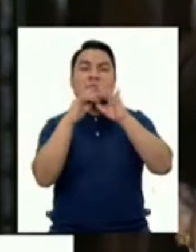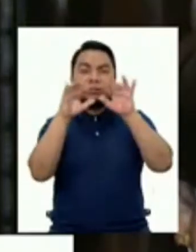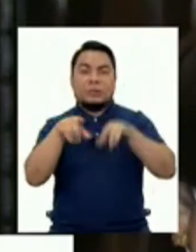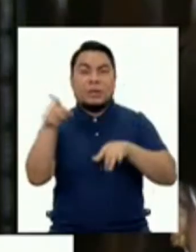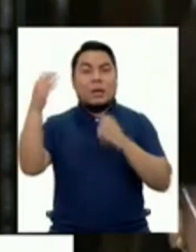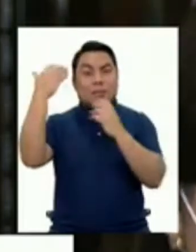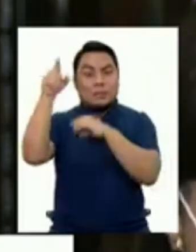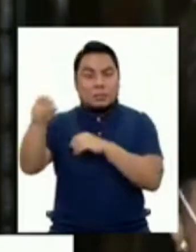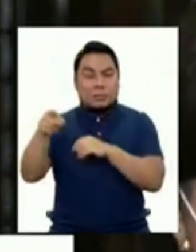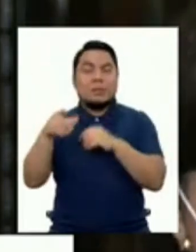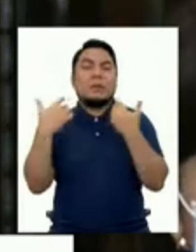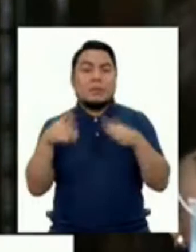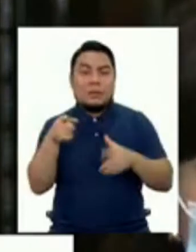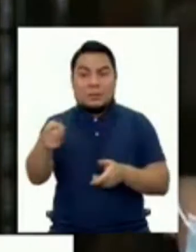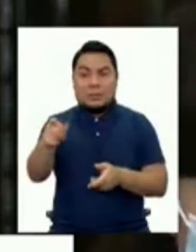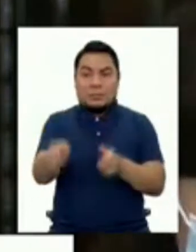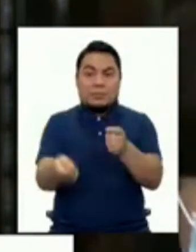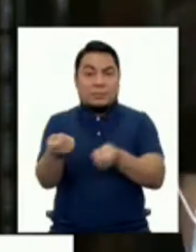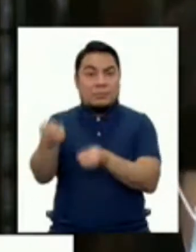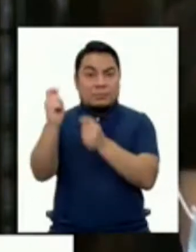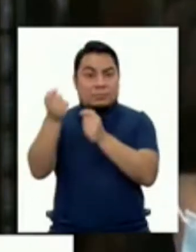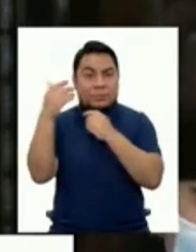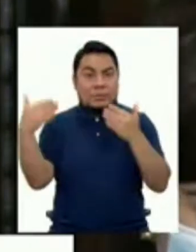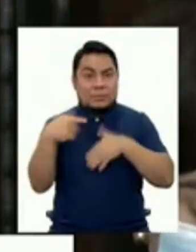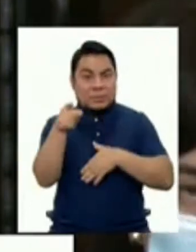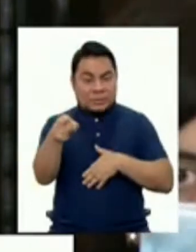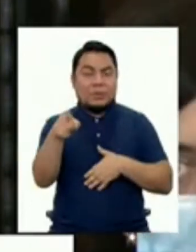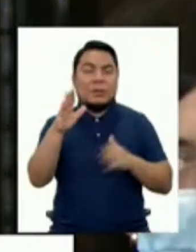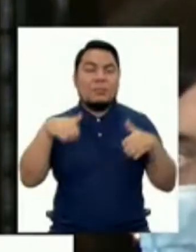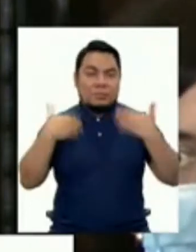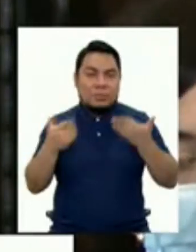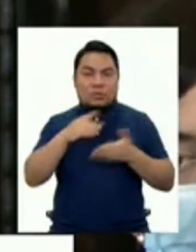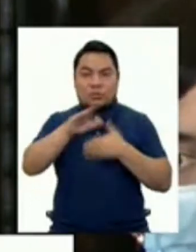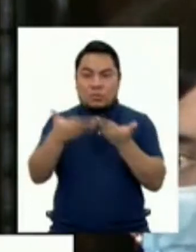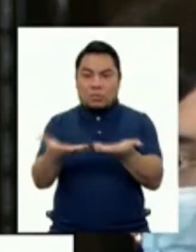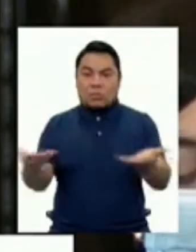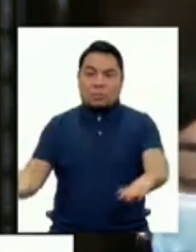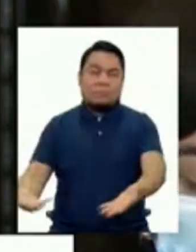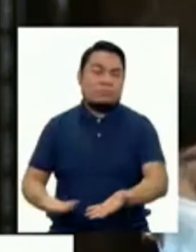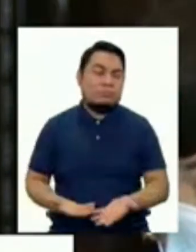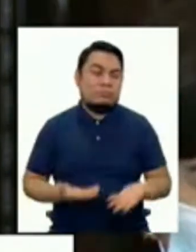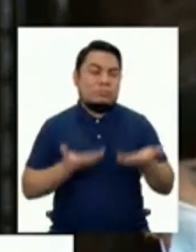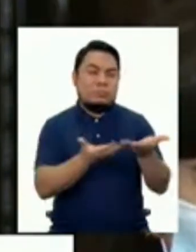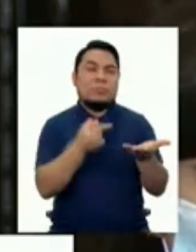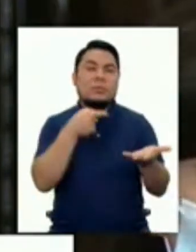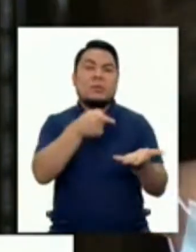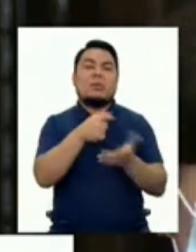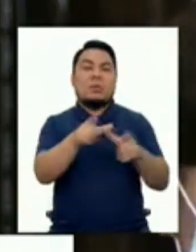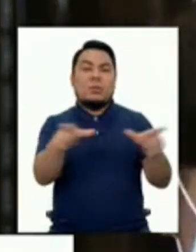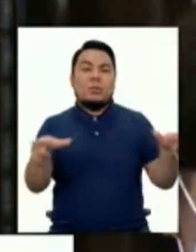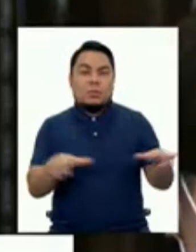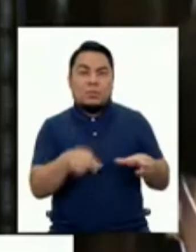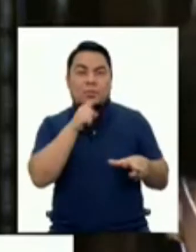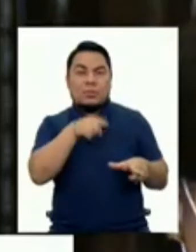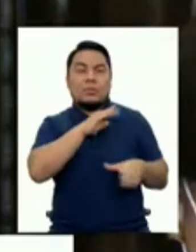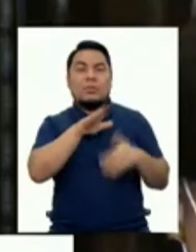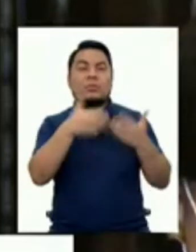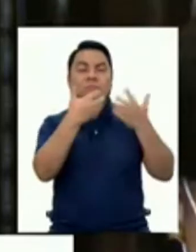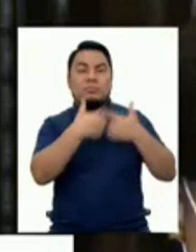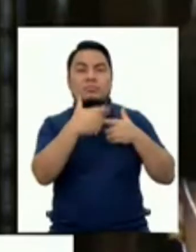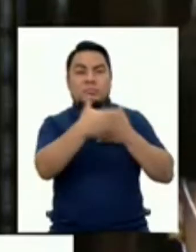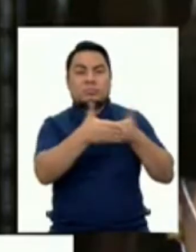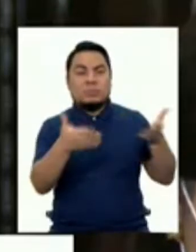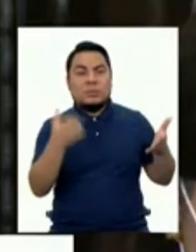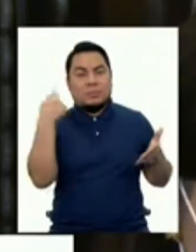en Piura, a través de la cual nuestros pescadores artesanales van a poder llevar sus recursos directamente a los consumidores sin intermediarios.